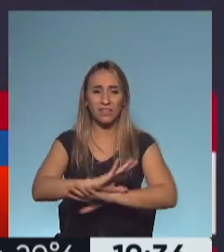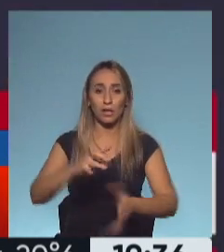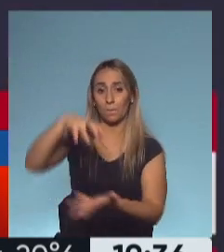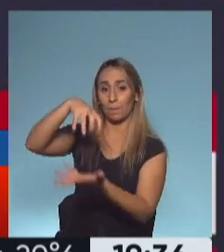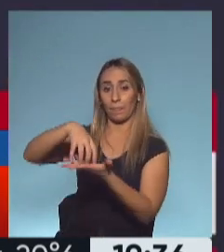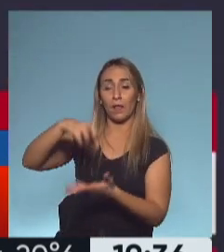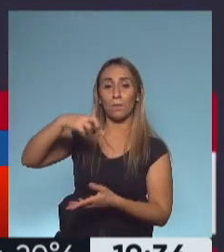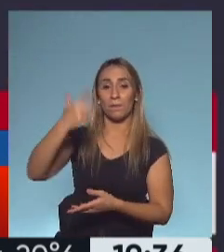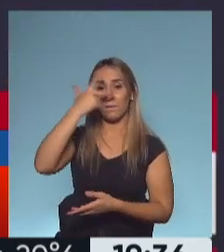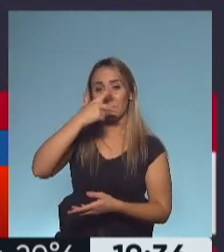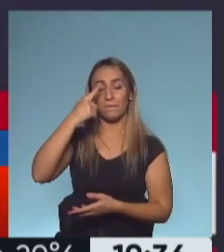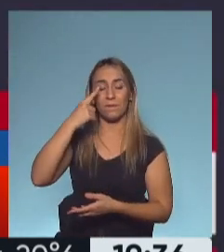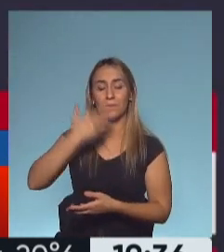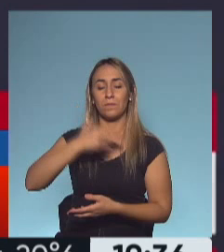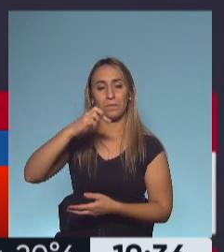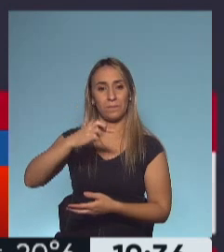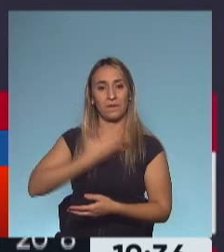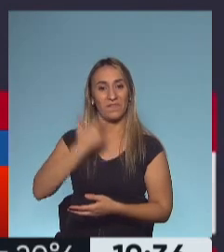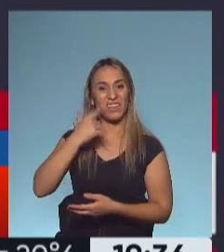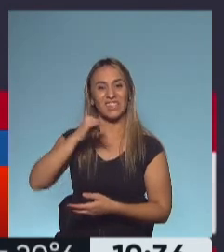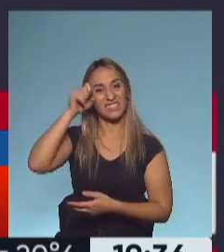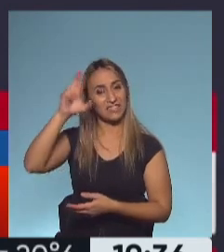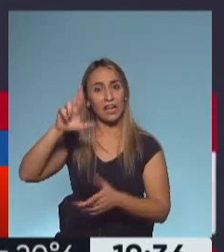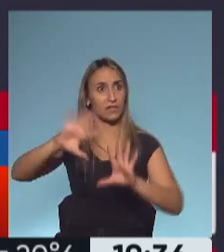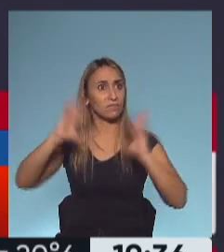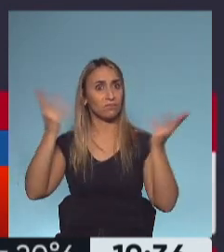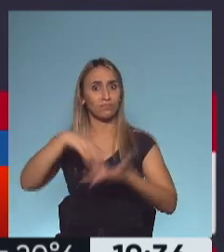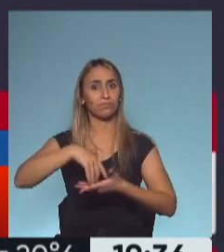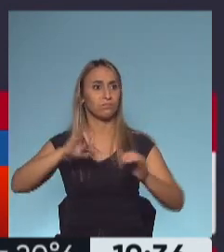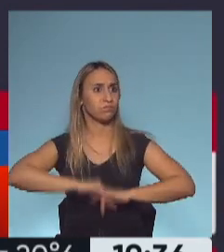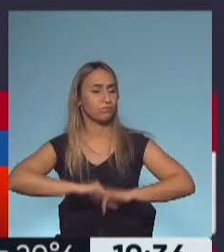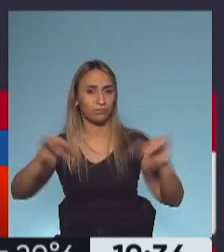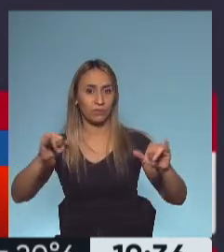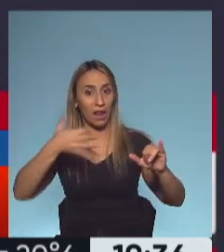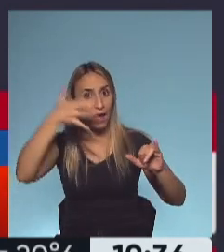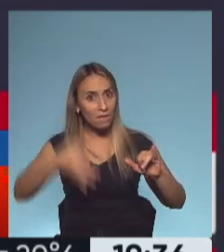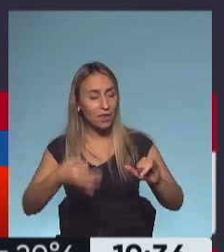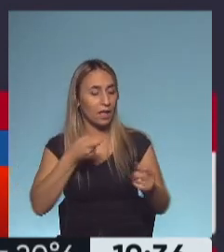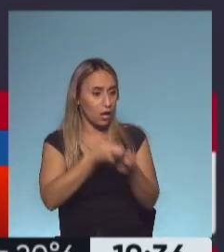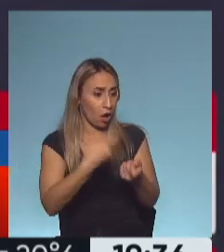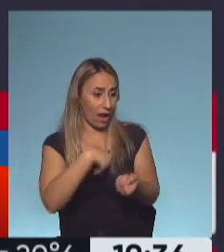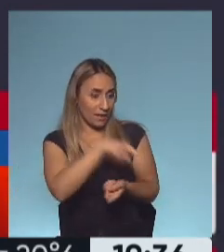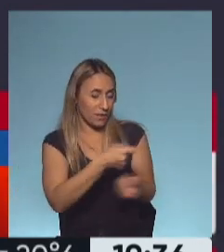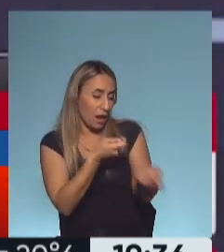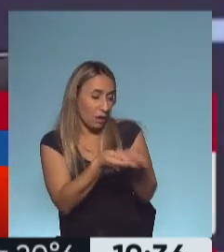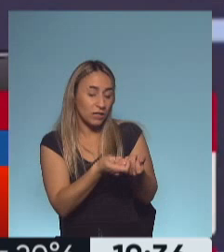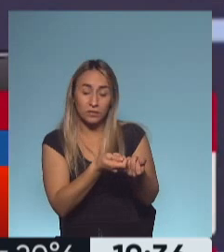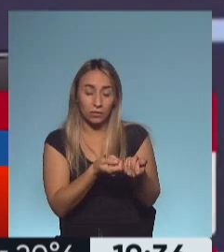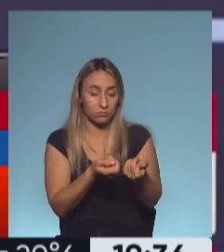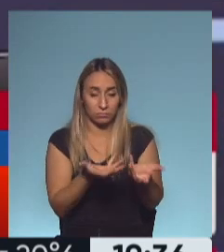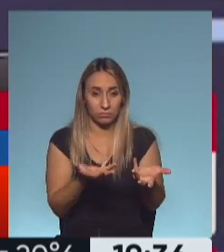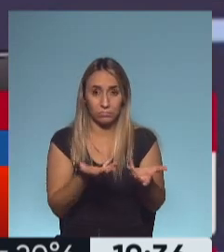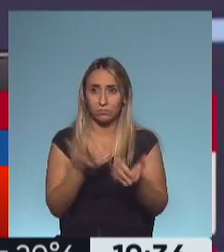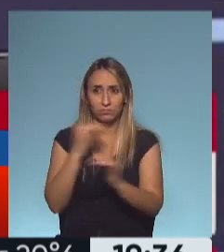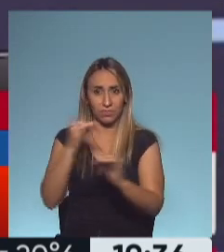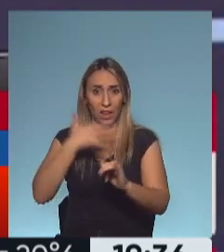Internacional comenzó a contar la verdad de la negociación con la Argentina. La negociación con la Argentina. ¿Lo de Malvinas?